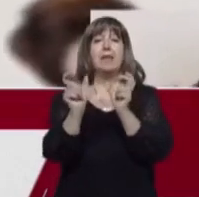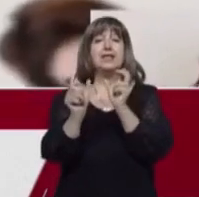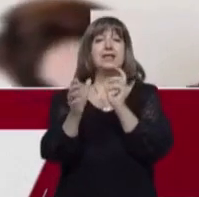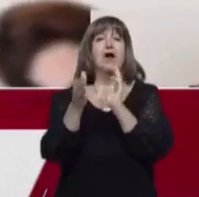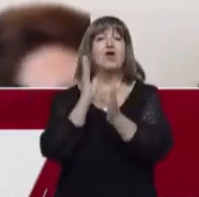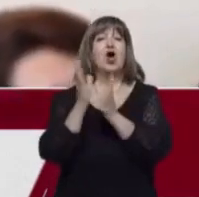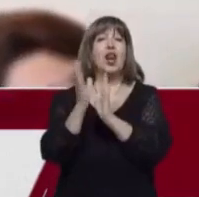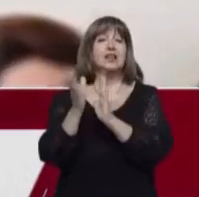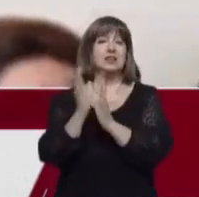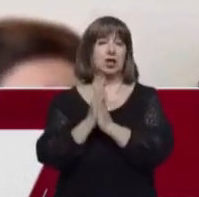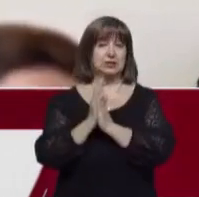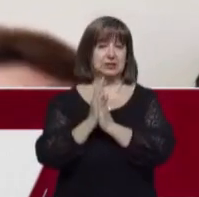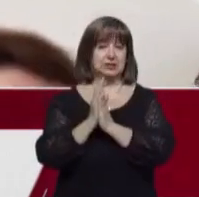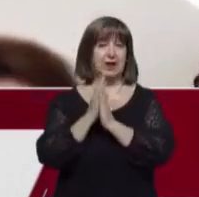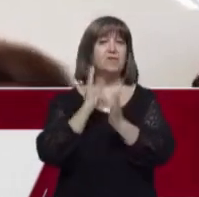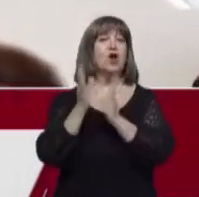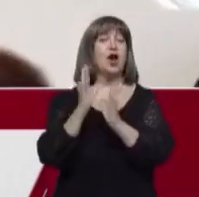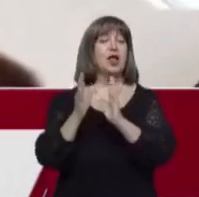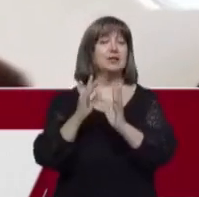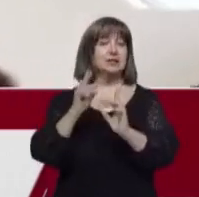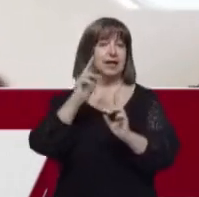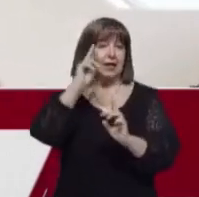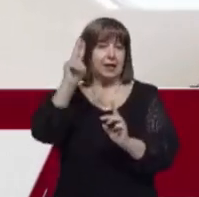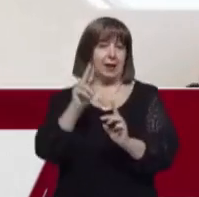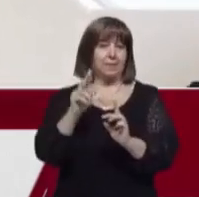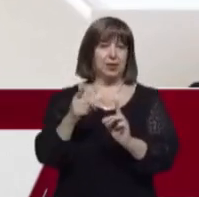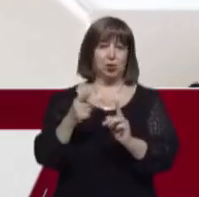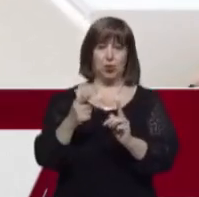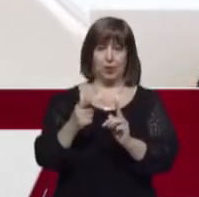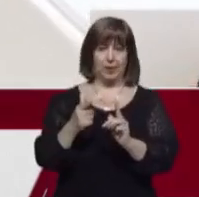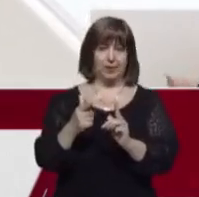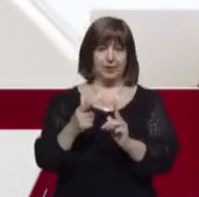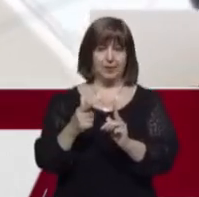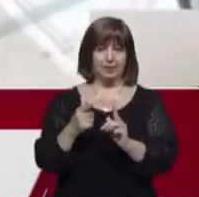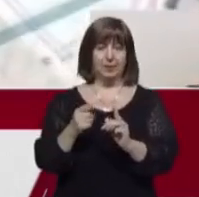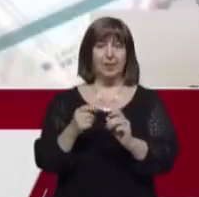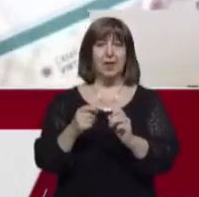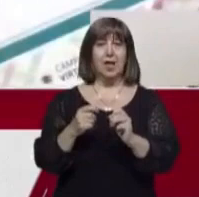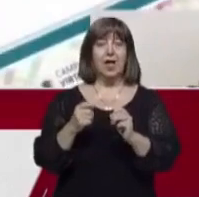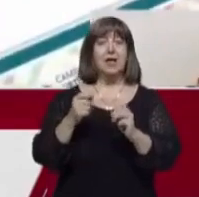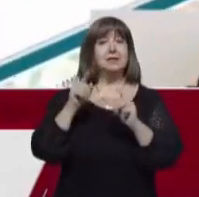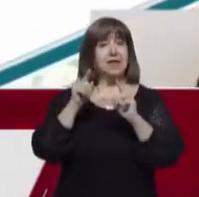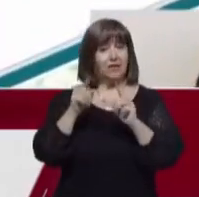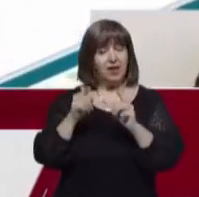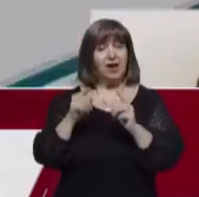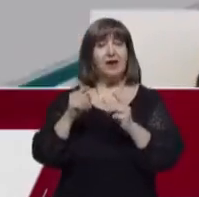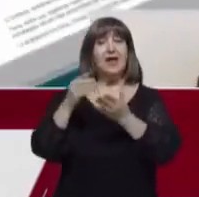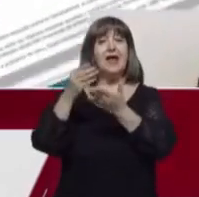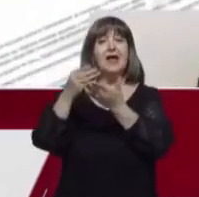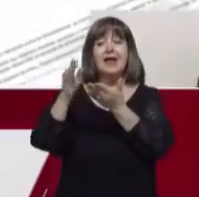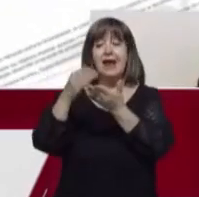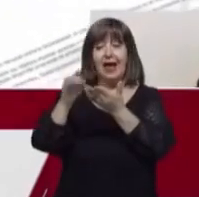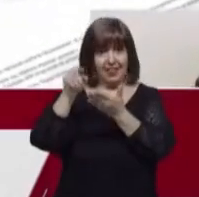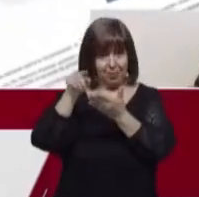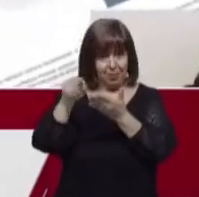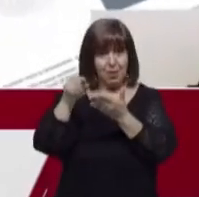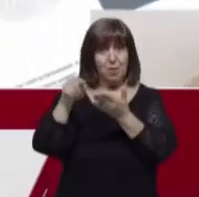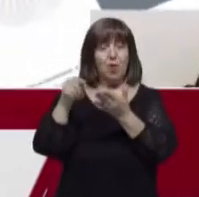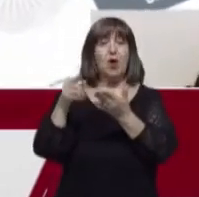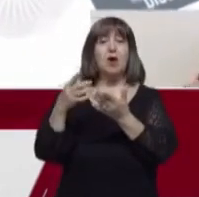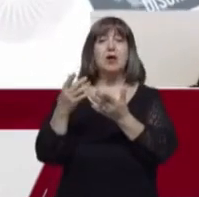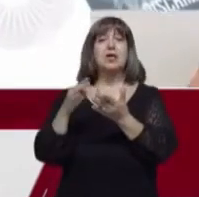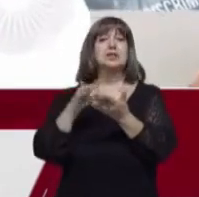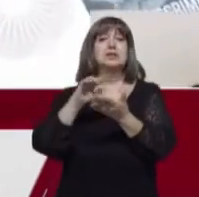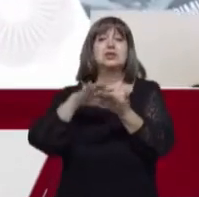para con el instituto. Si bien INADI no resolvía demasiadas cosas, de hecho